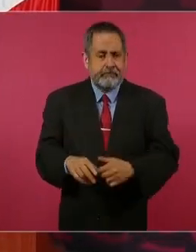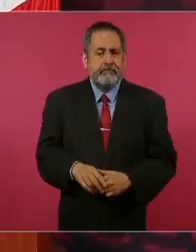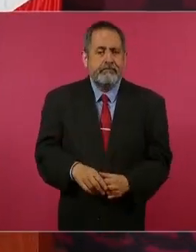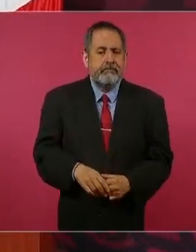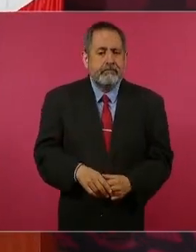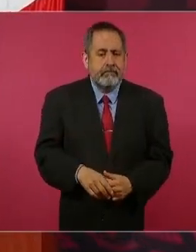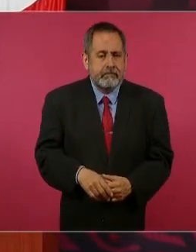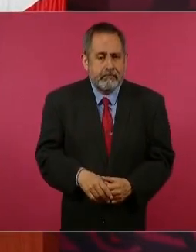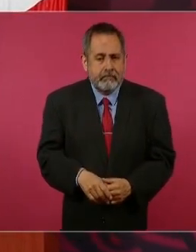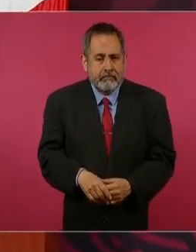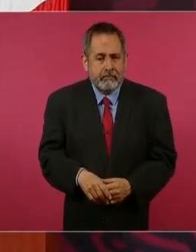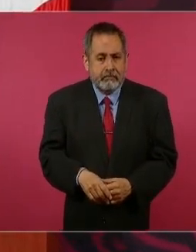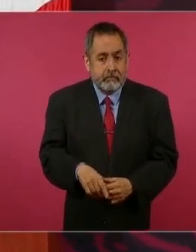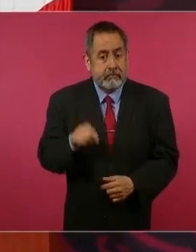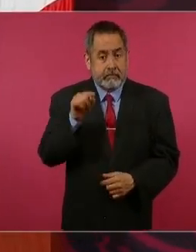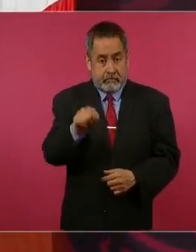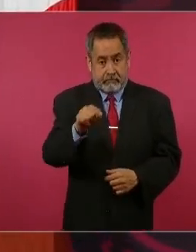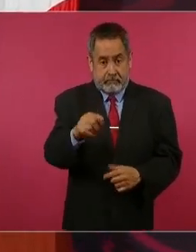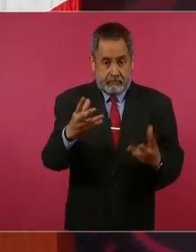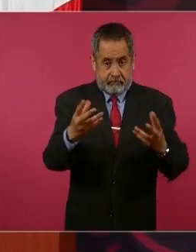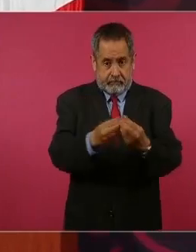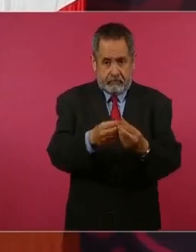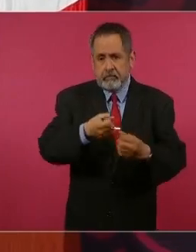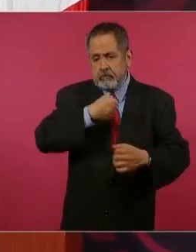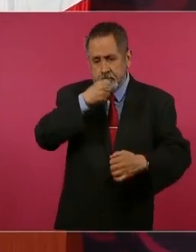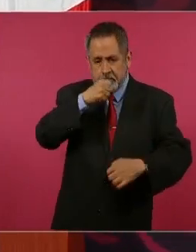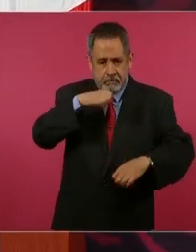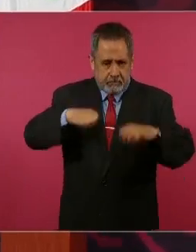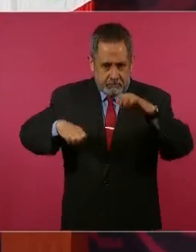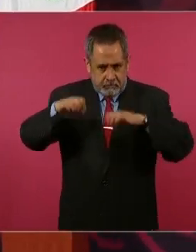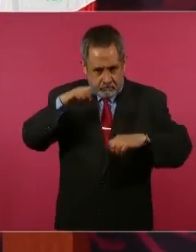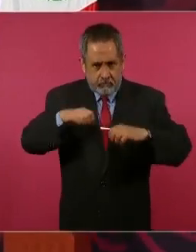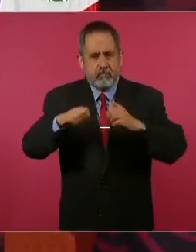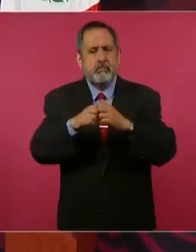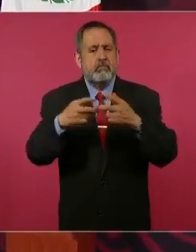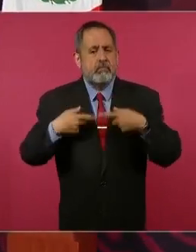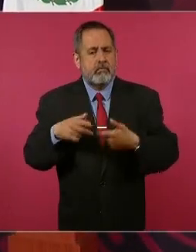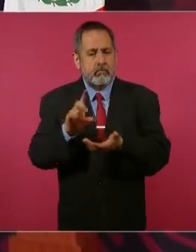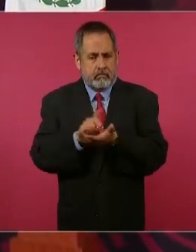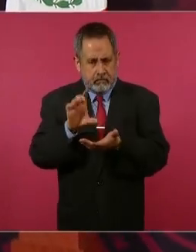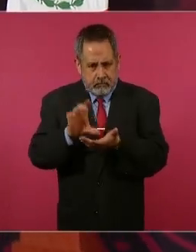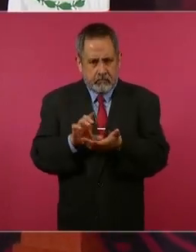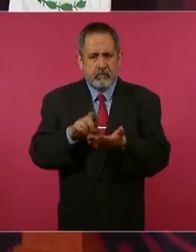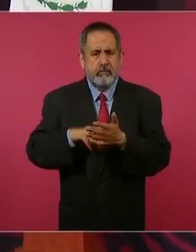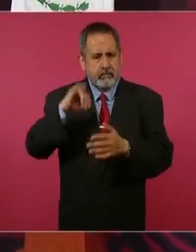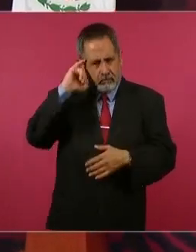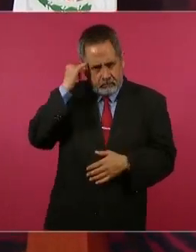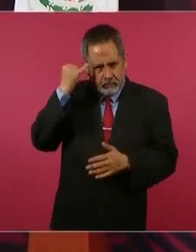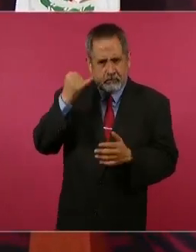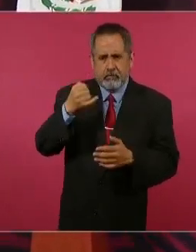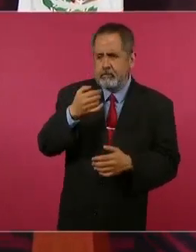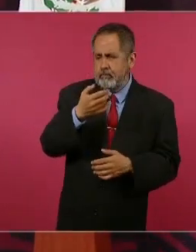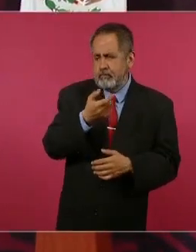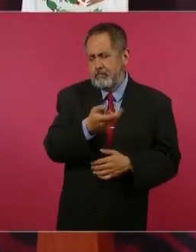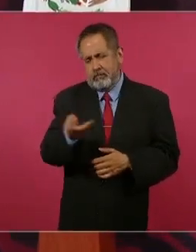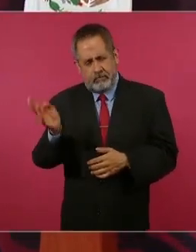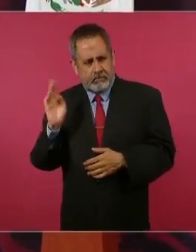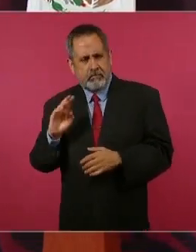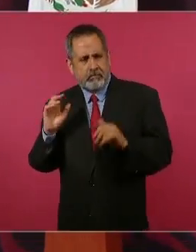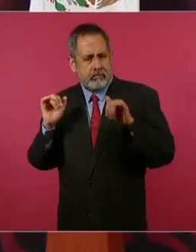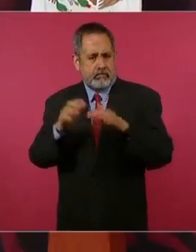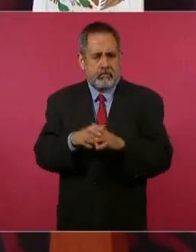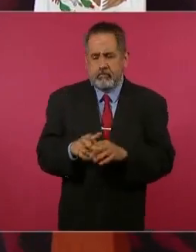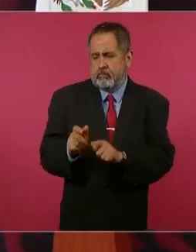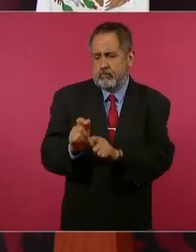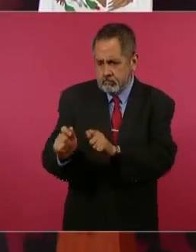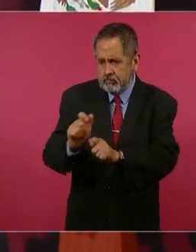se reúnen adultos mayores personas con discapacidad los campesinos todos los que